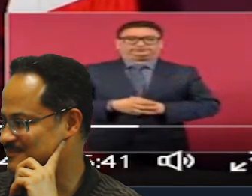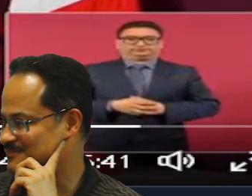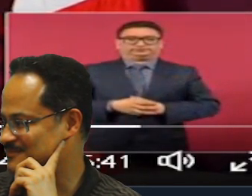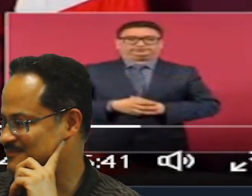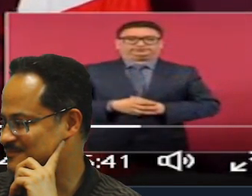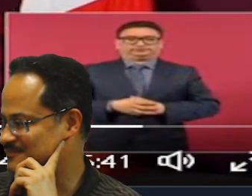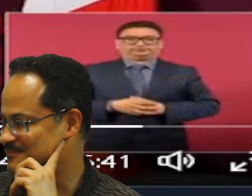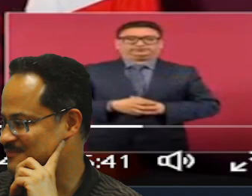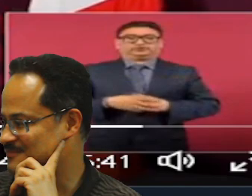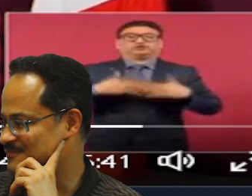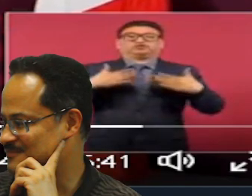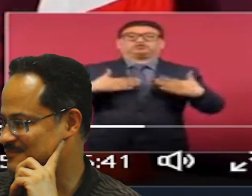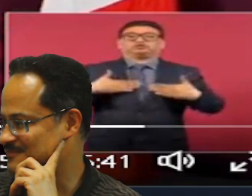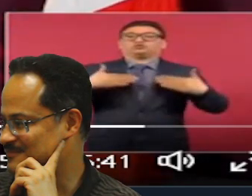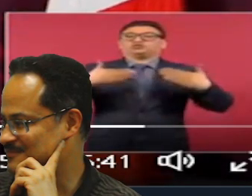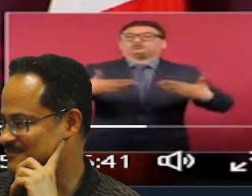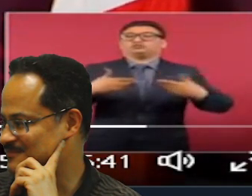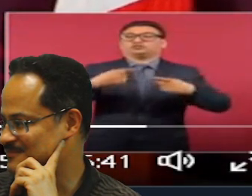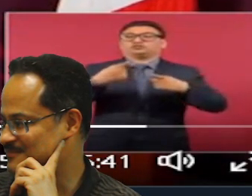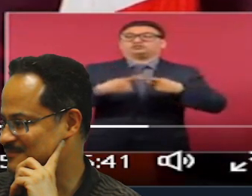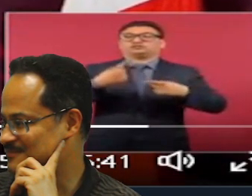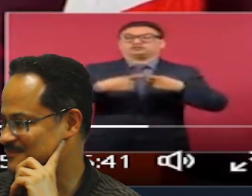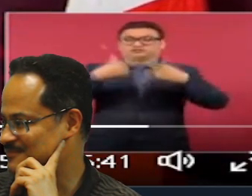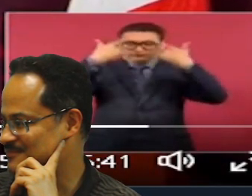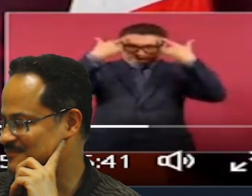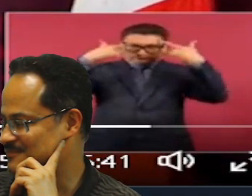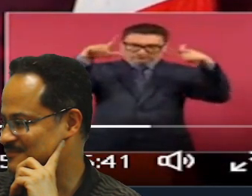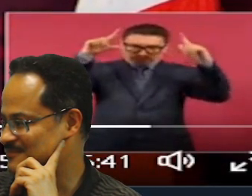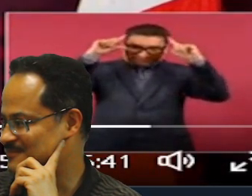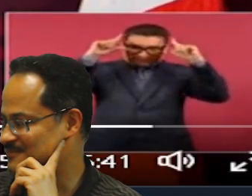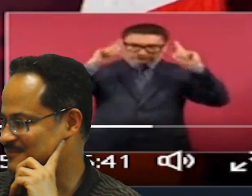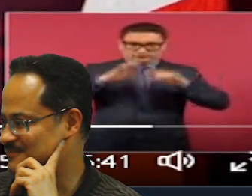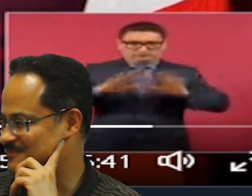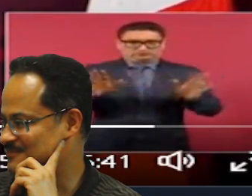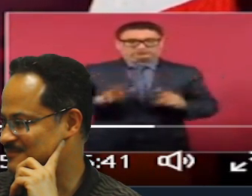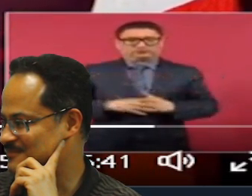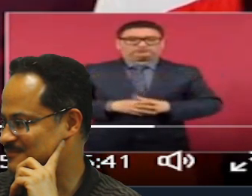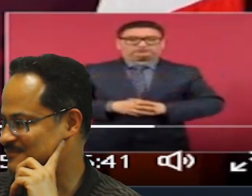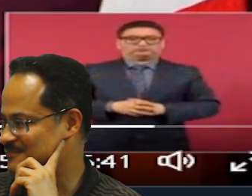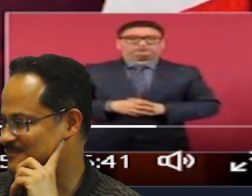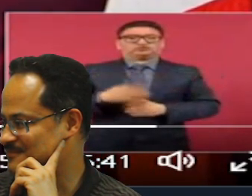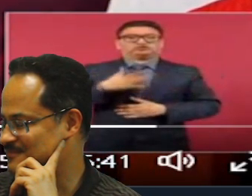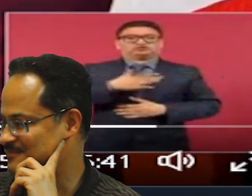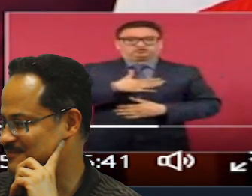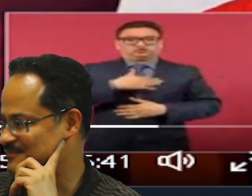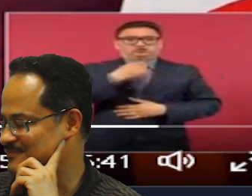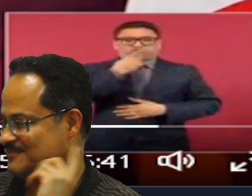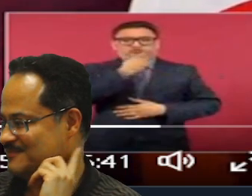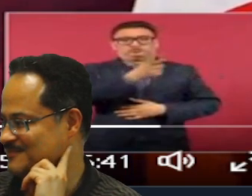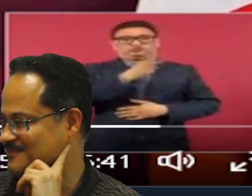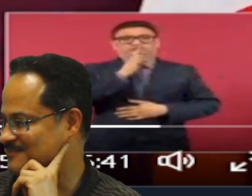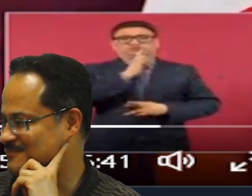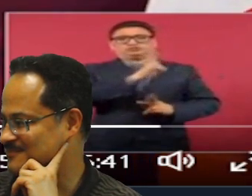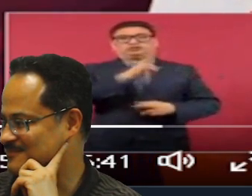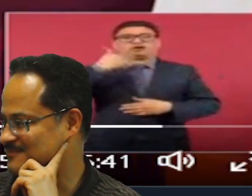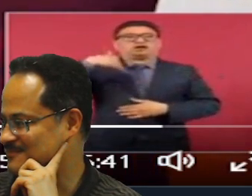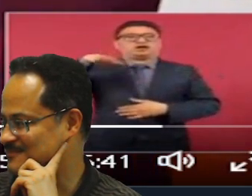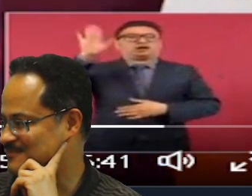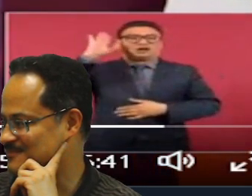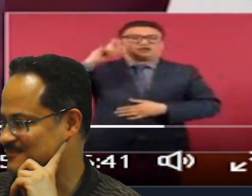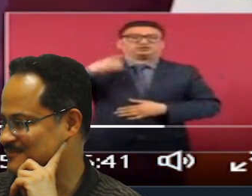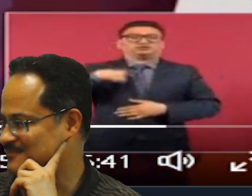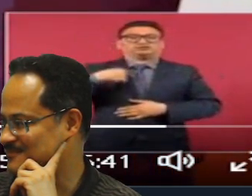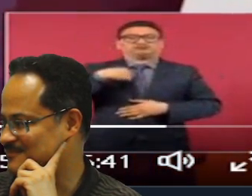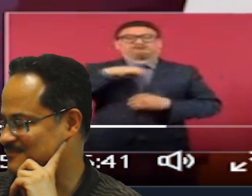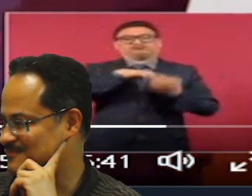que era confiable la marina yo le contesté en ese entonces era yo